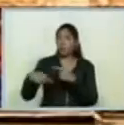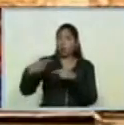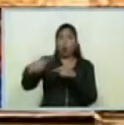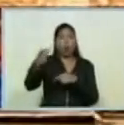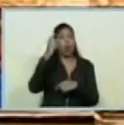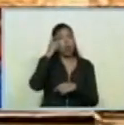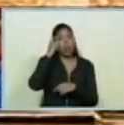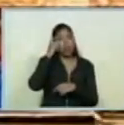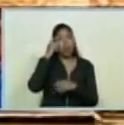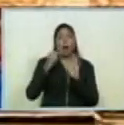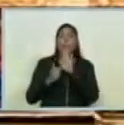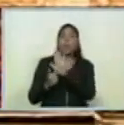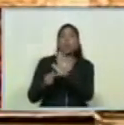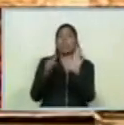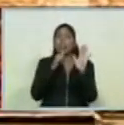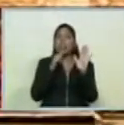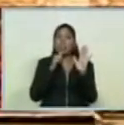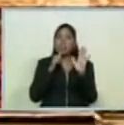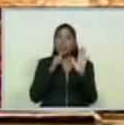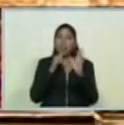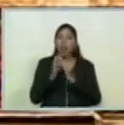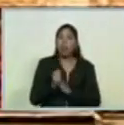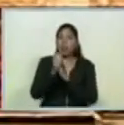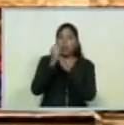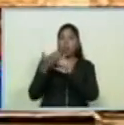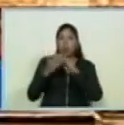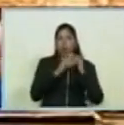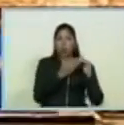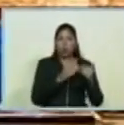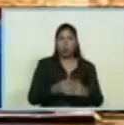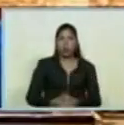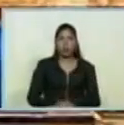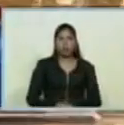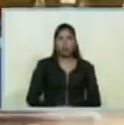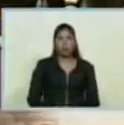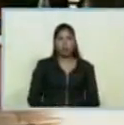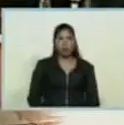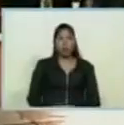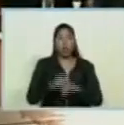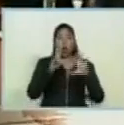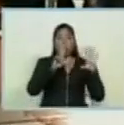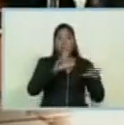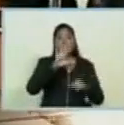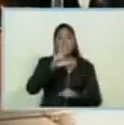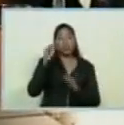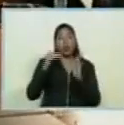compañeros, a estos brigadistas. Son